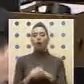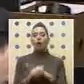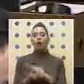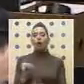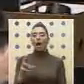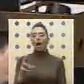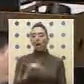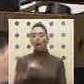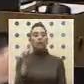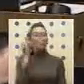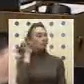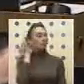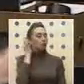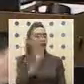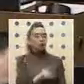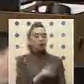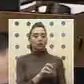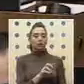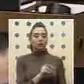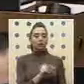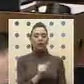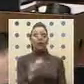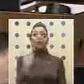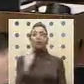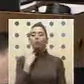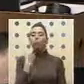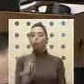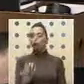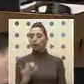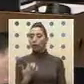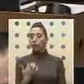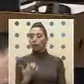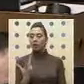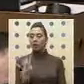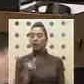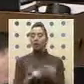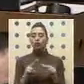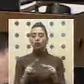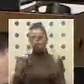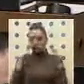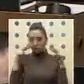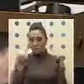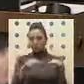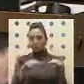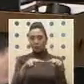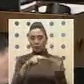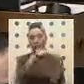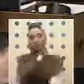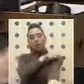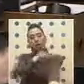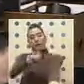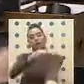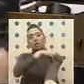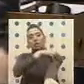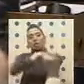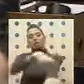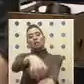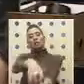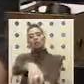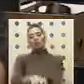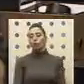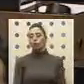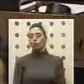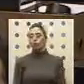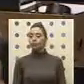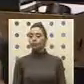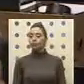nuestra amiga Alejandra Sepúlveda de por qué no se hace la mirada también desde otro lado. Y bueno,